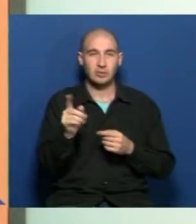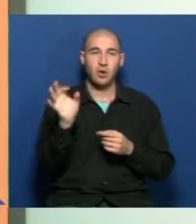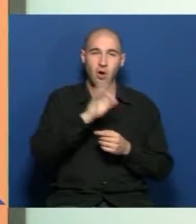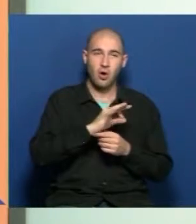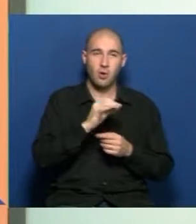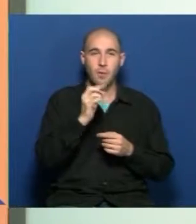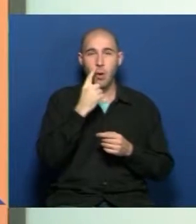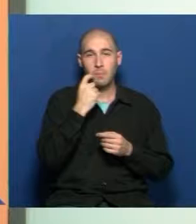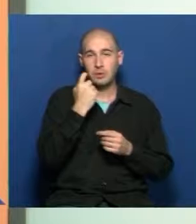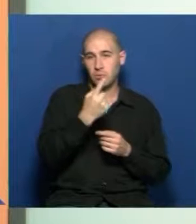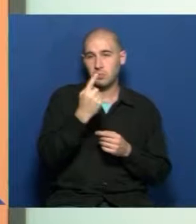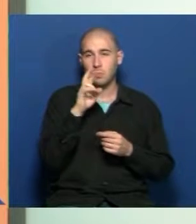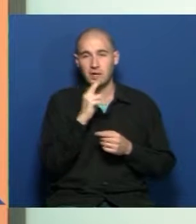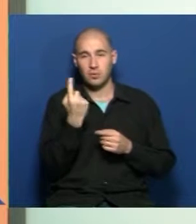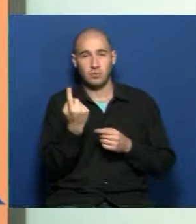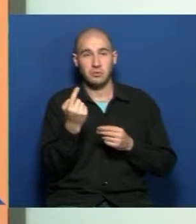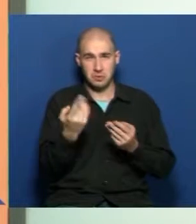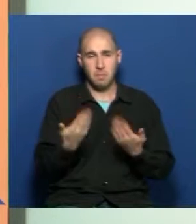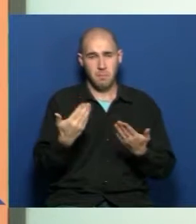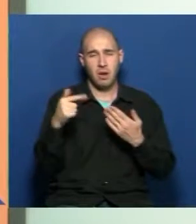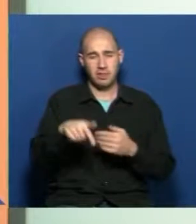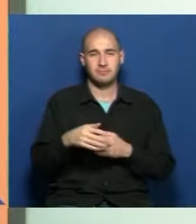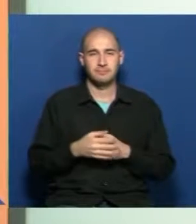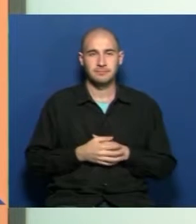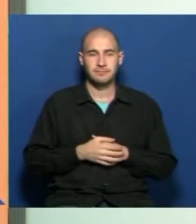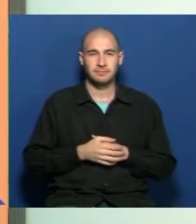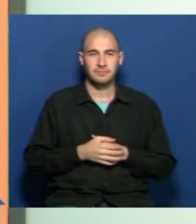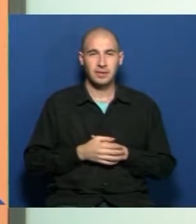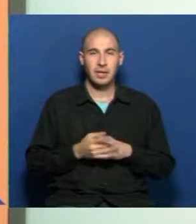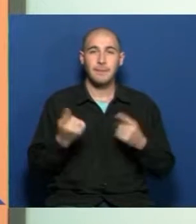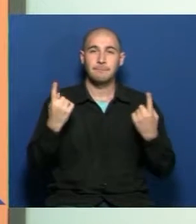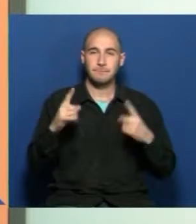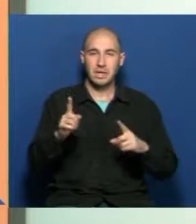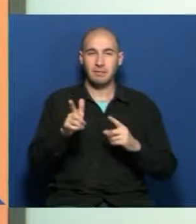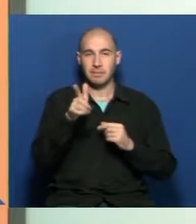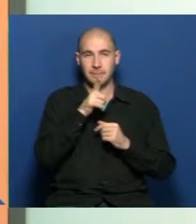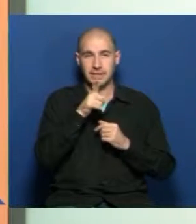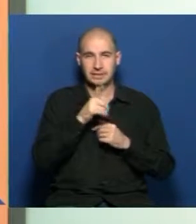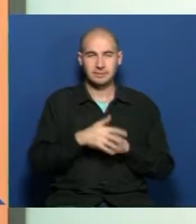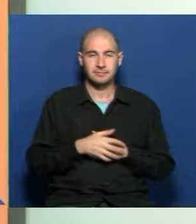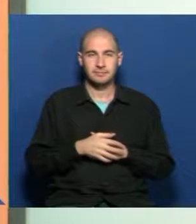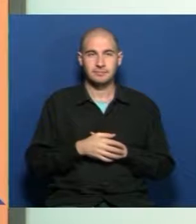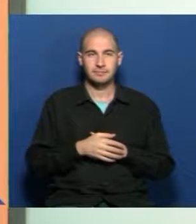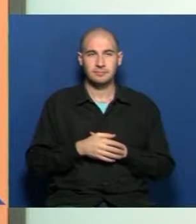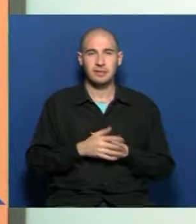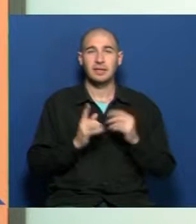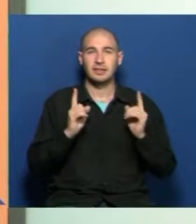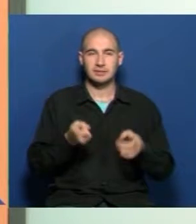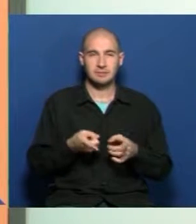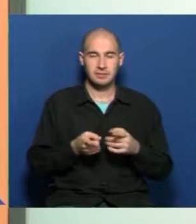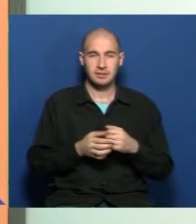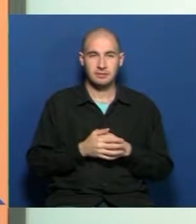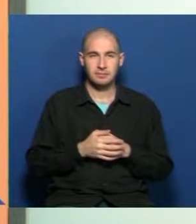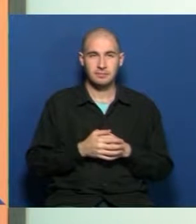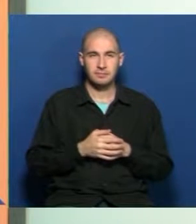varones y una mujer. Esto se puede dar perfectamente. Claro. Pero me parece que también está